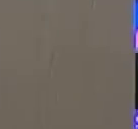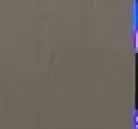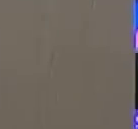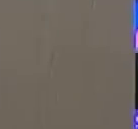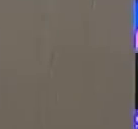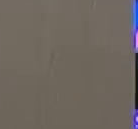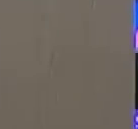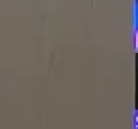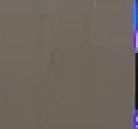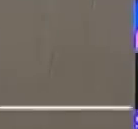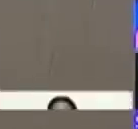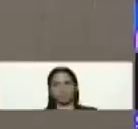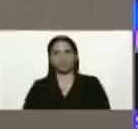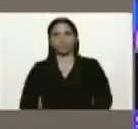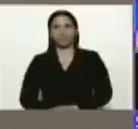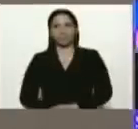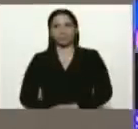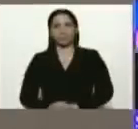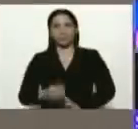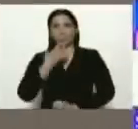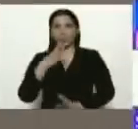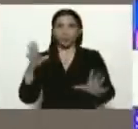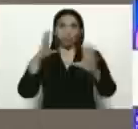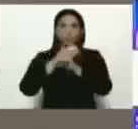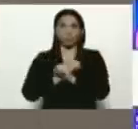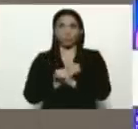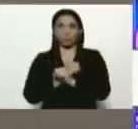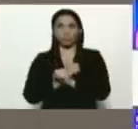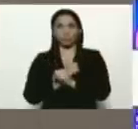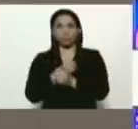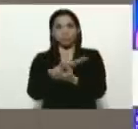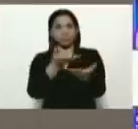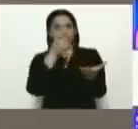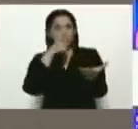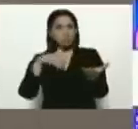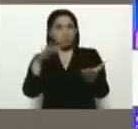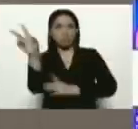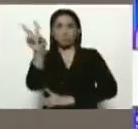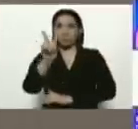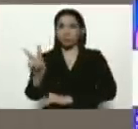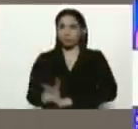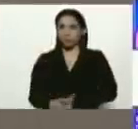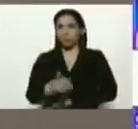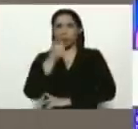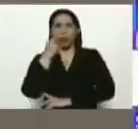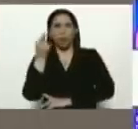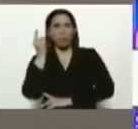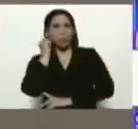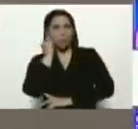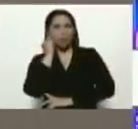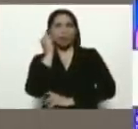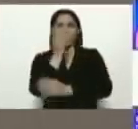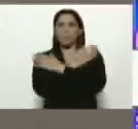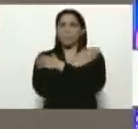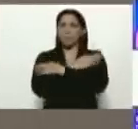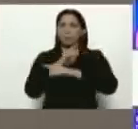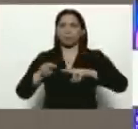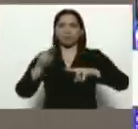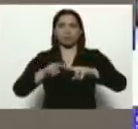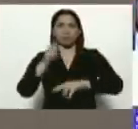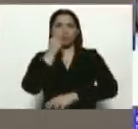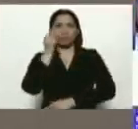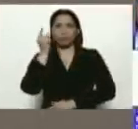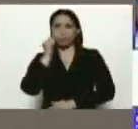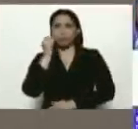el pueblo de Venezuela. Un abrazo a sus mujeres, hombres, a niños, niñas, a nuestros abuelos. Me voy a retirar